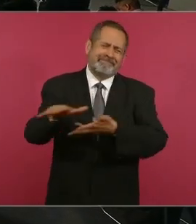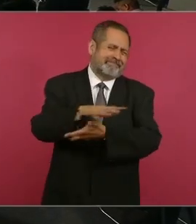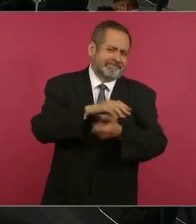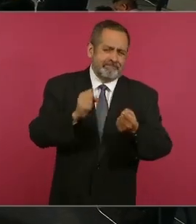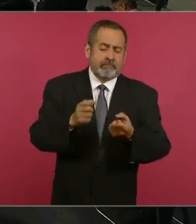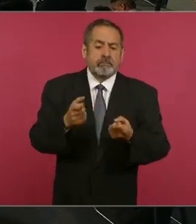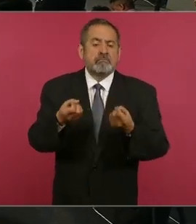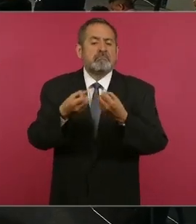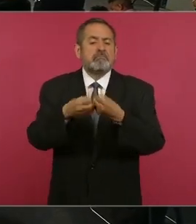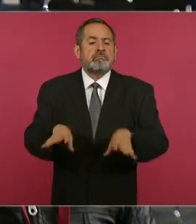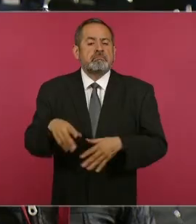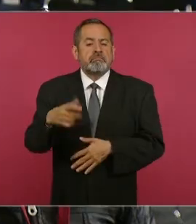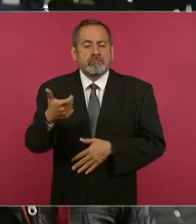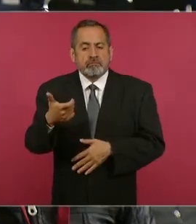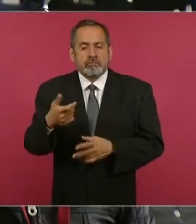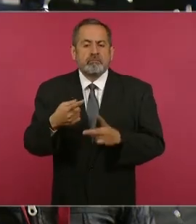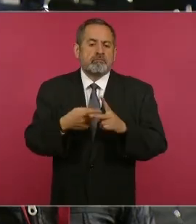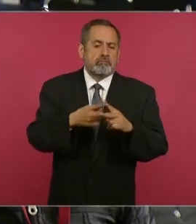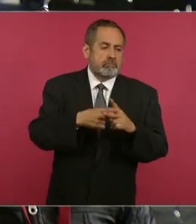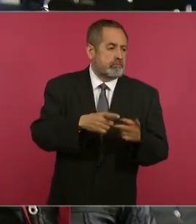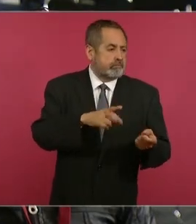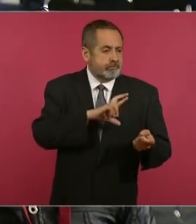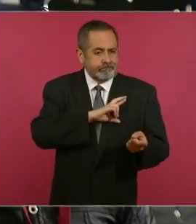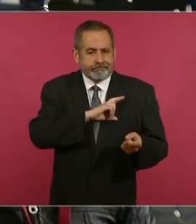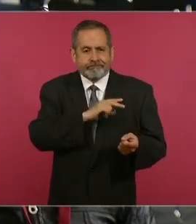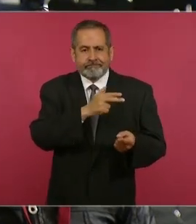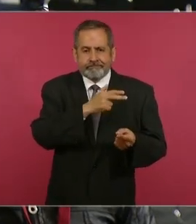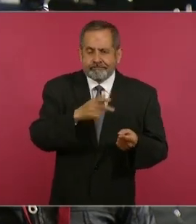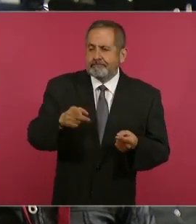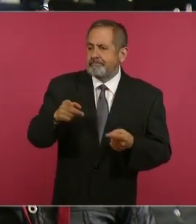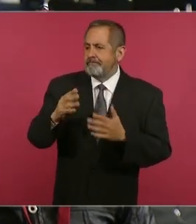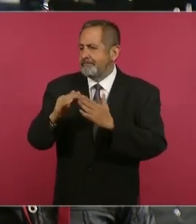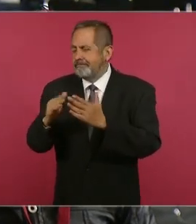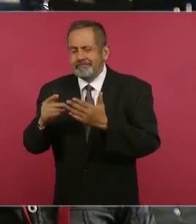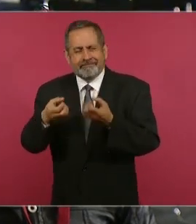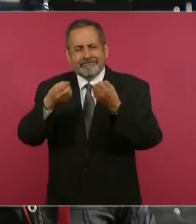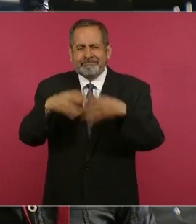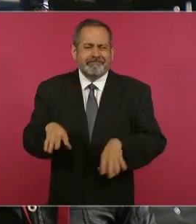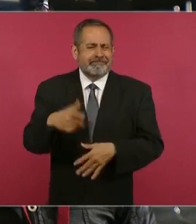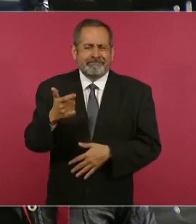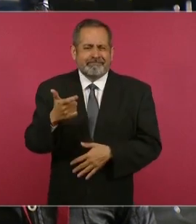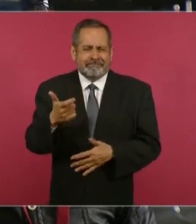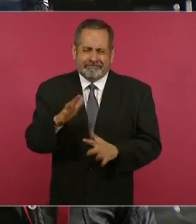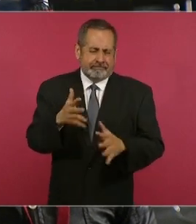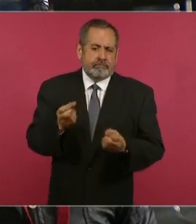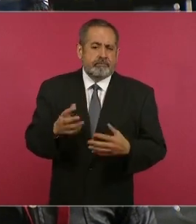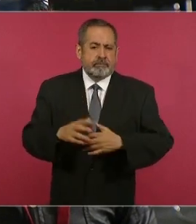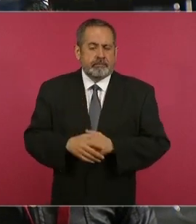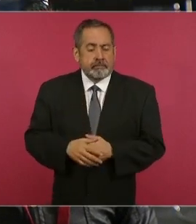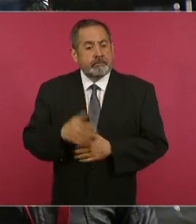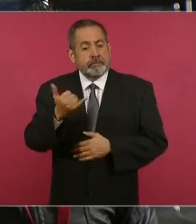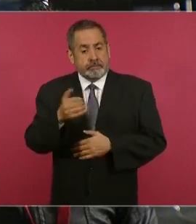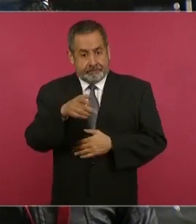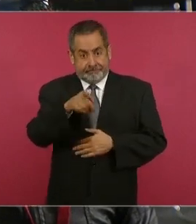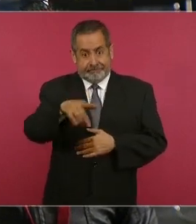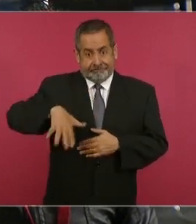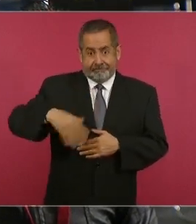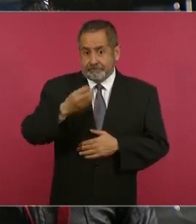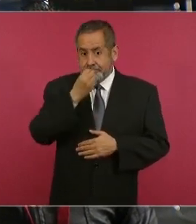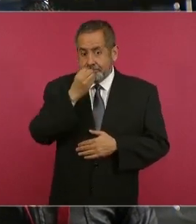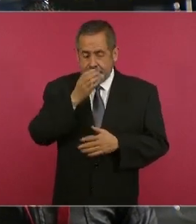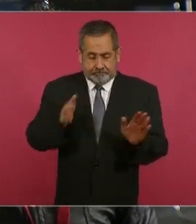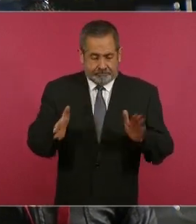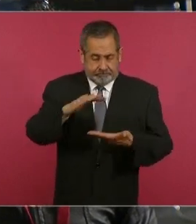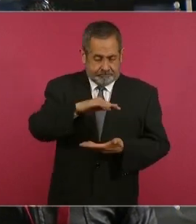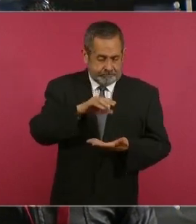todo, ¿no? El sector privado, vivienda, infraestructura pública, servicios. Y preguntarle sobre las despensas que se van a entregar, en donde